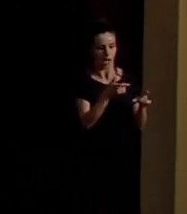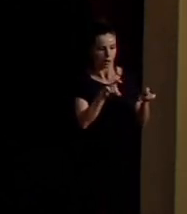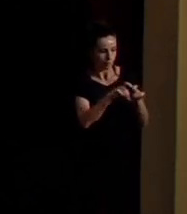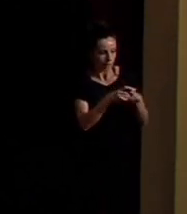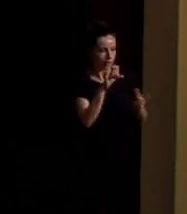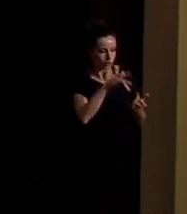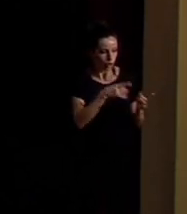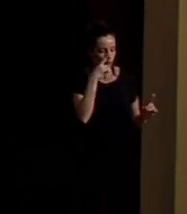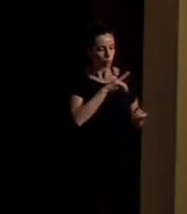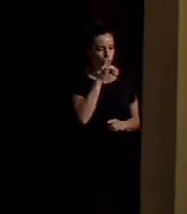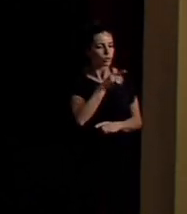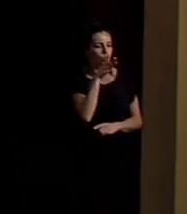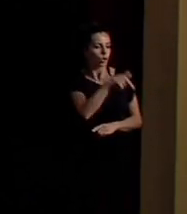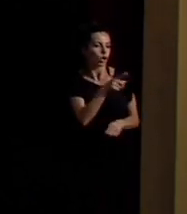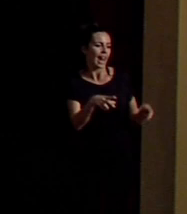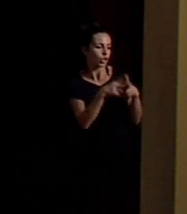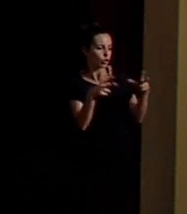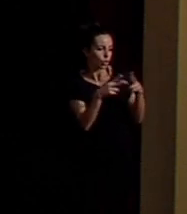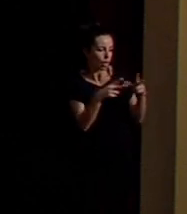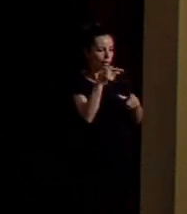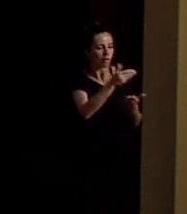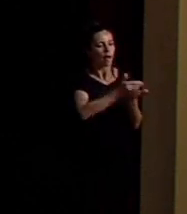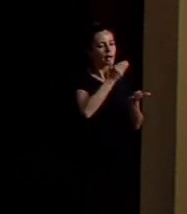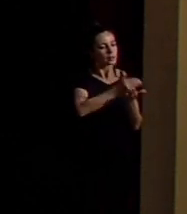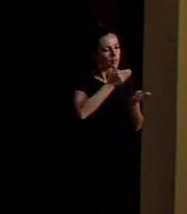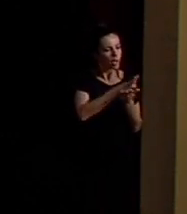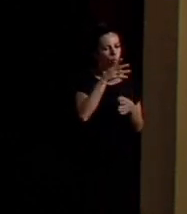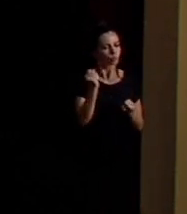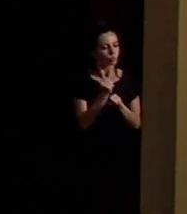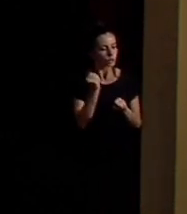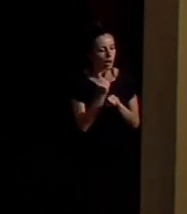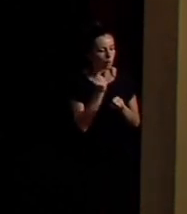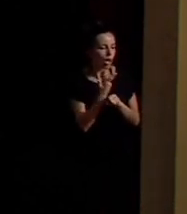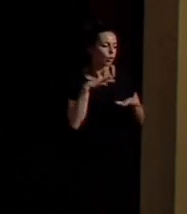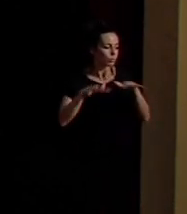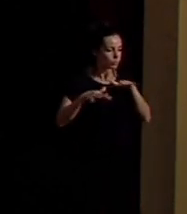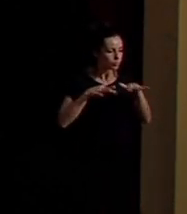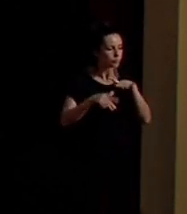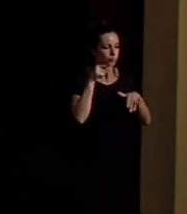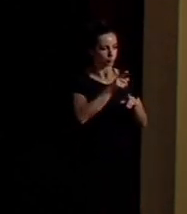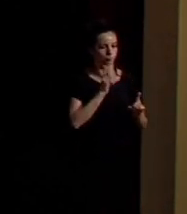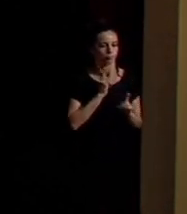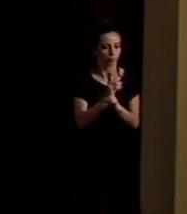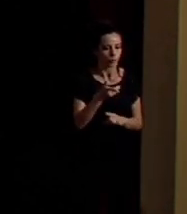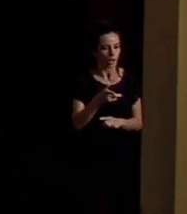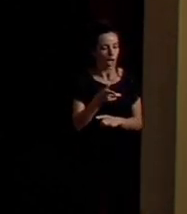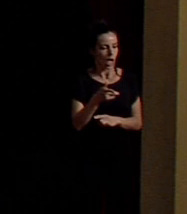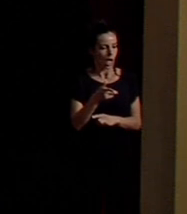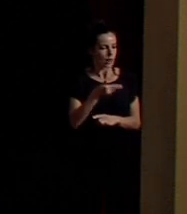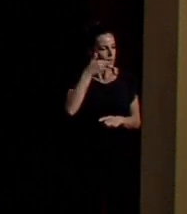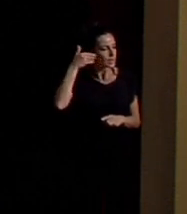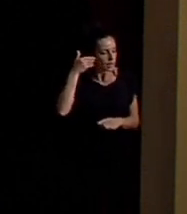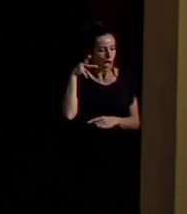unas asociaciones que estarían lucrándose de una actividad que partimos que es atentatoria contra la dignidad y contra los